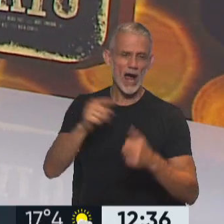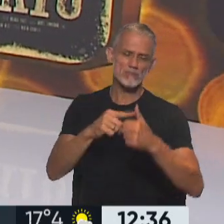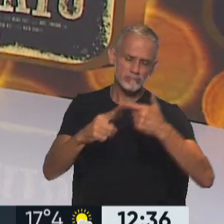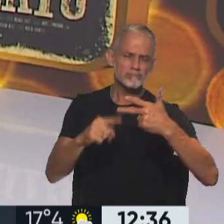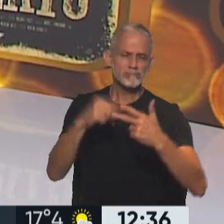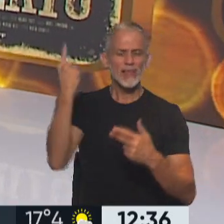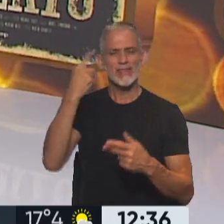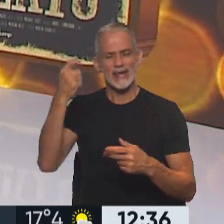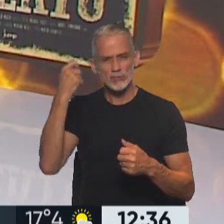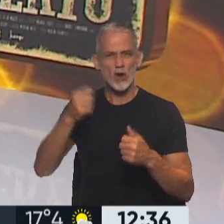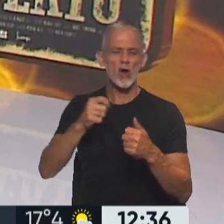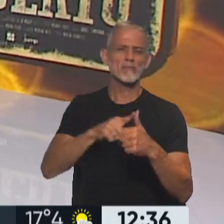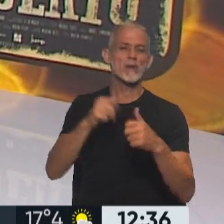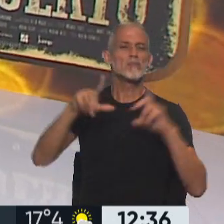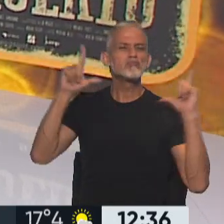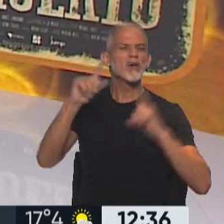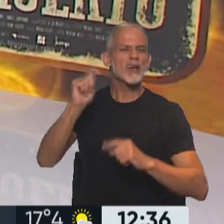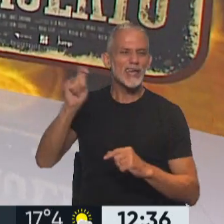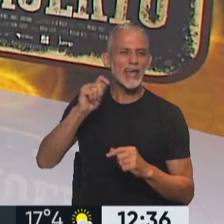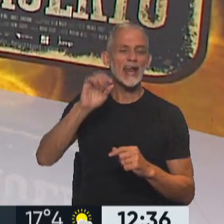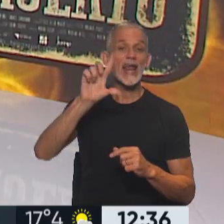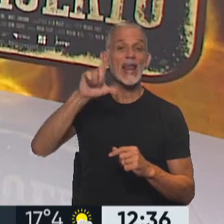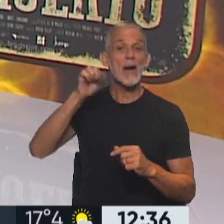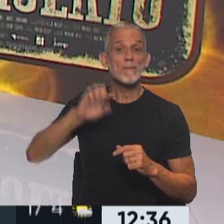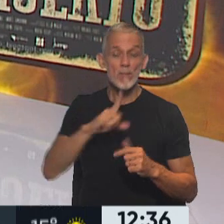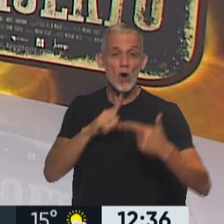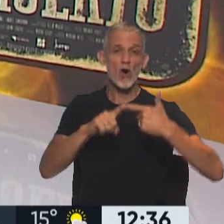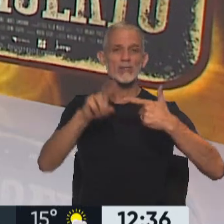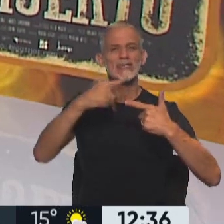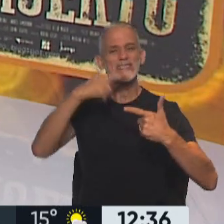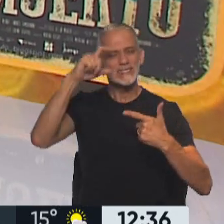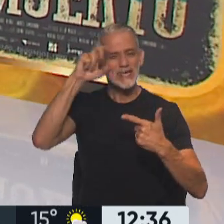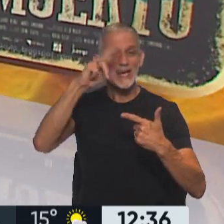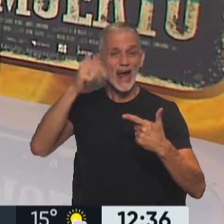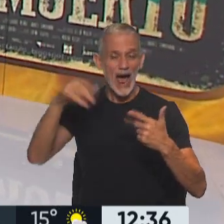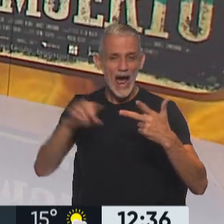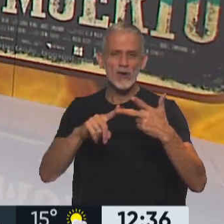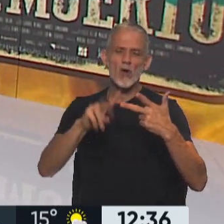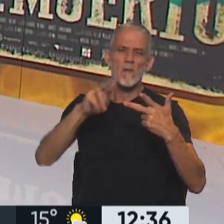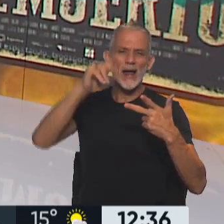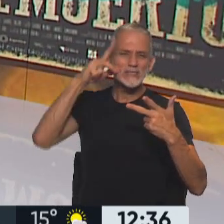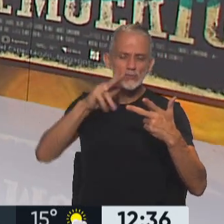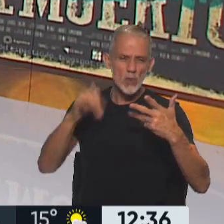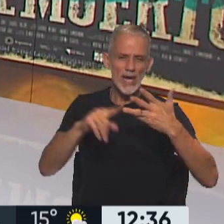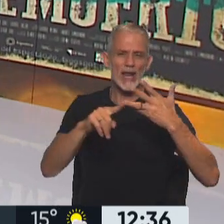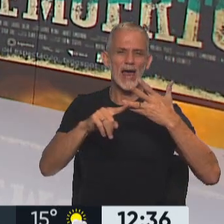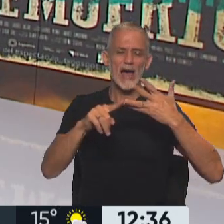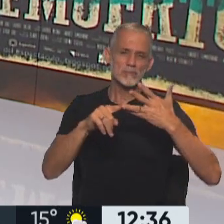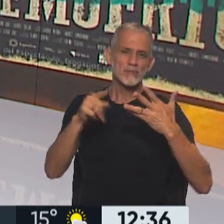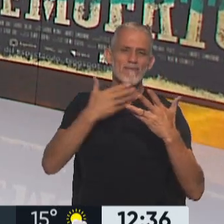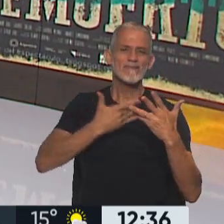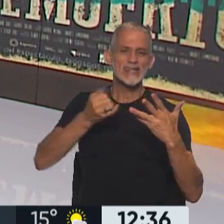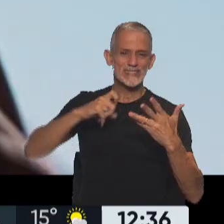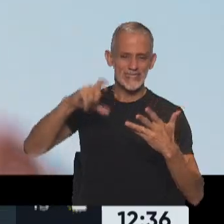Alejandro Gruz, y protagonizada por Osvaldo Laporte, Rolly Serrano, Daniel Valenzuela, Diego Velázquez y Sebastián Francini.